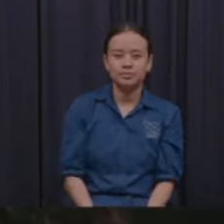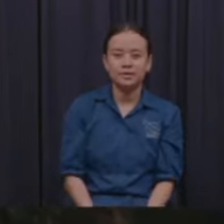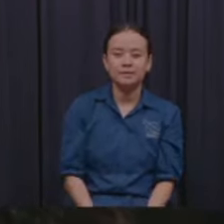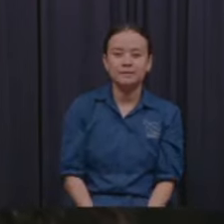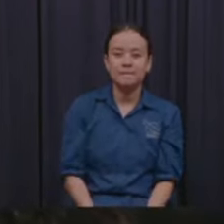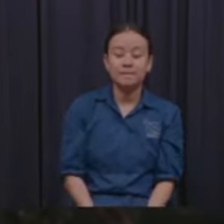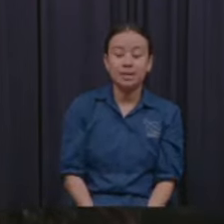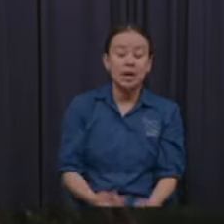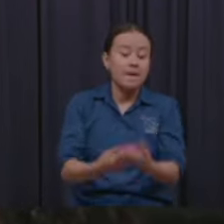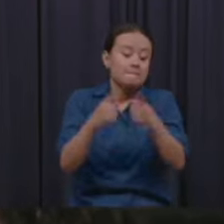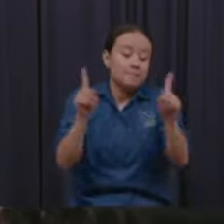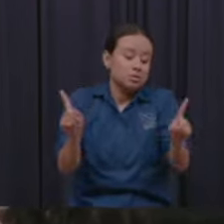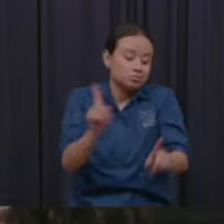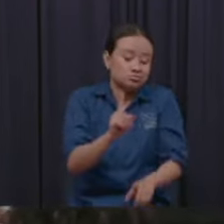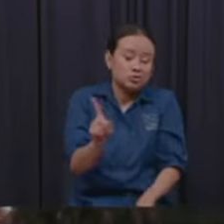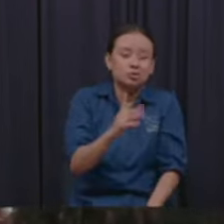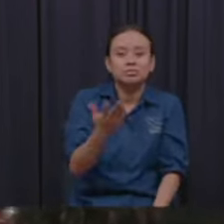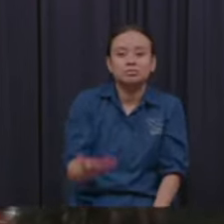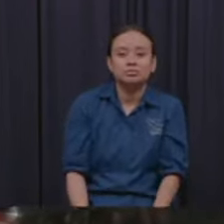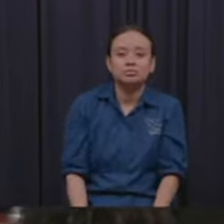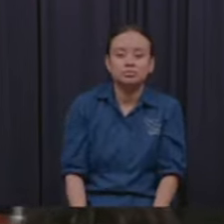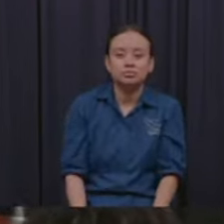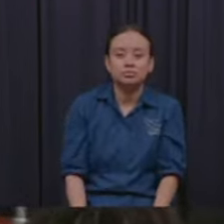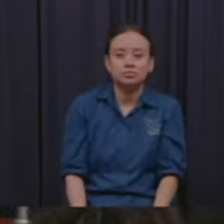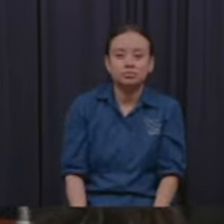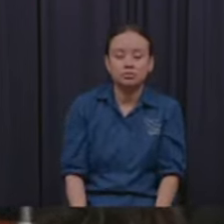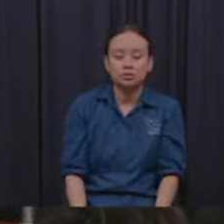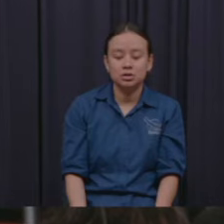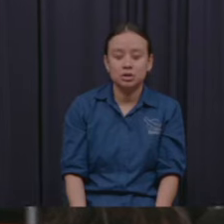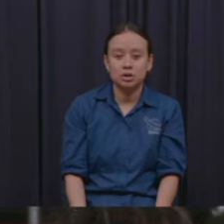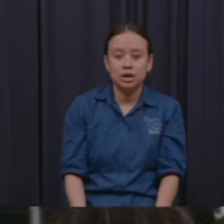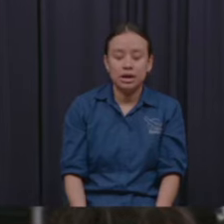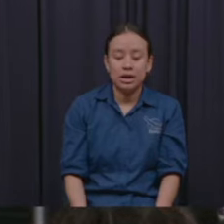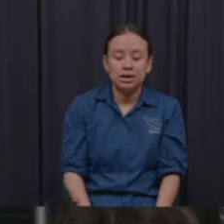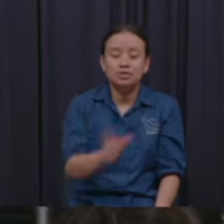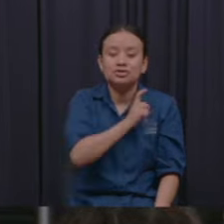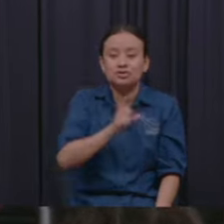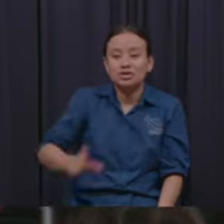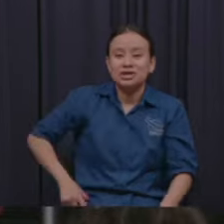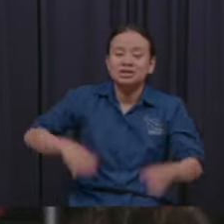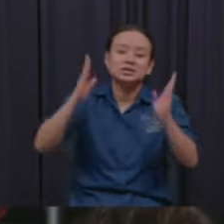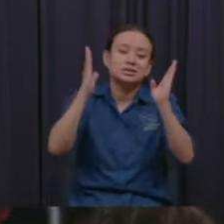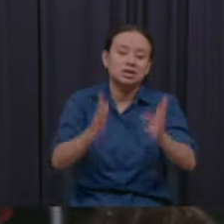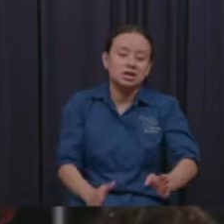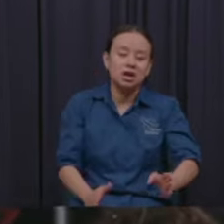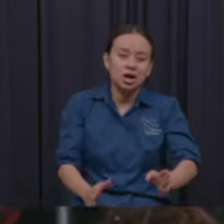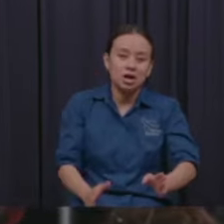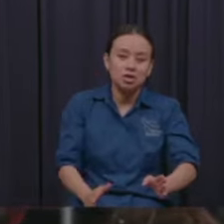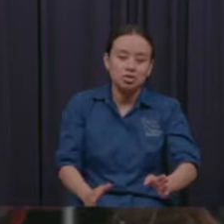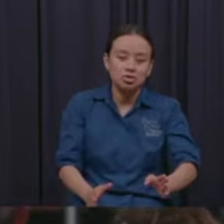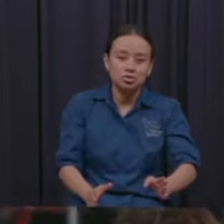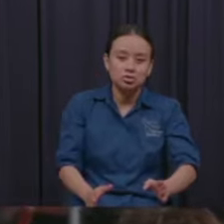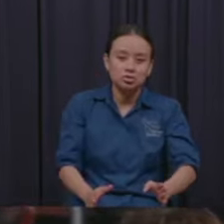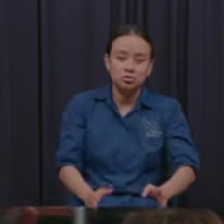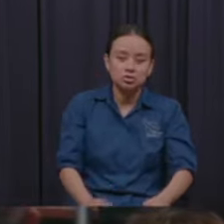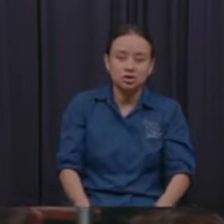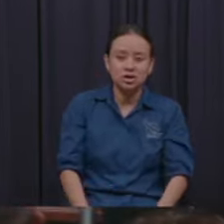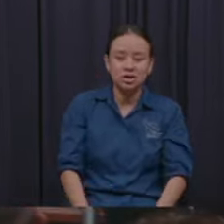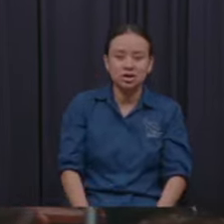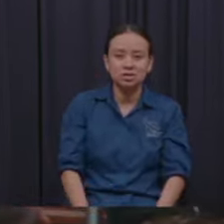Pero resulta que ahora hasta los cristianos, con todo el cariño, hermano, quieren andar buscando todo lo indígena para tenerlo en su